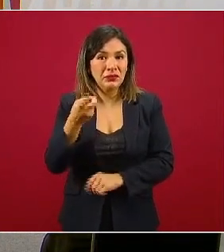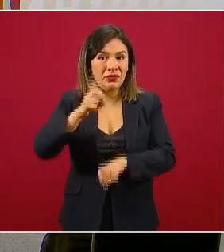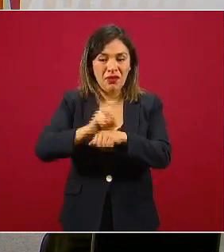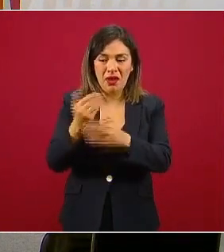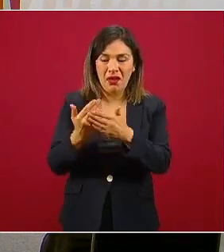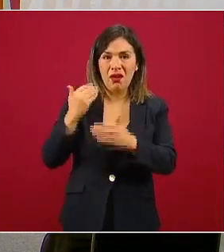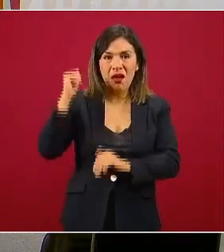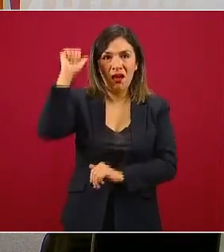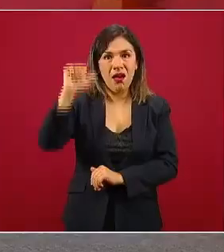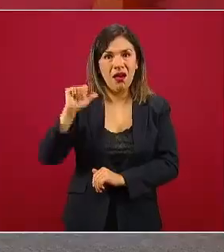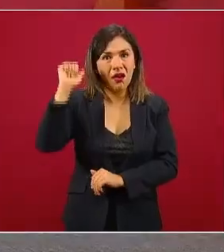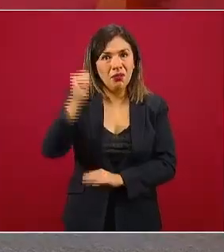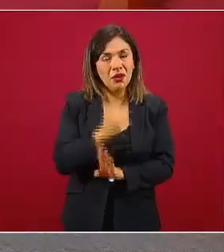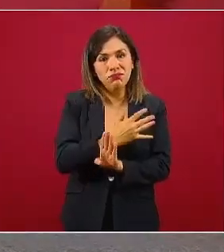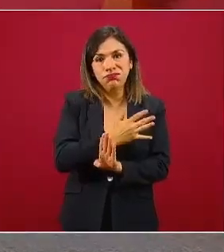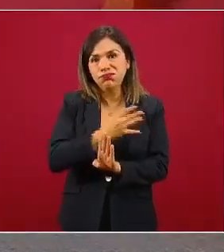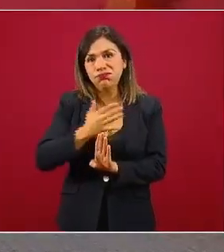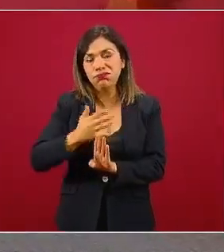no se vendió.